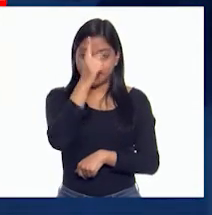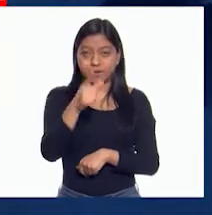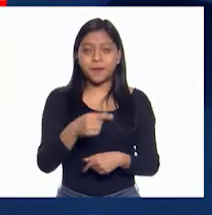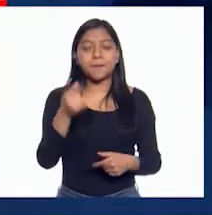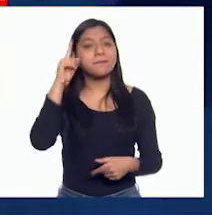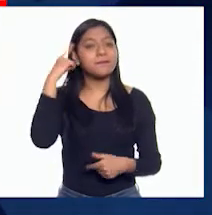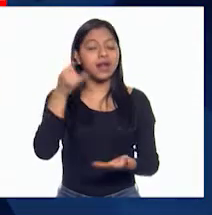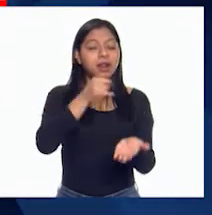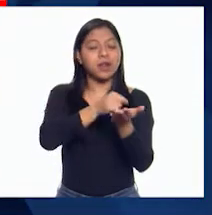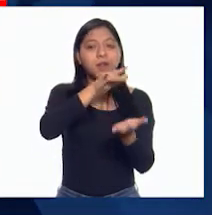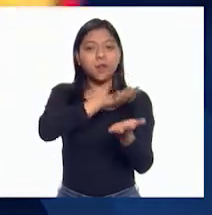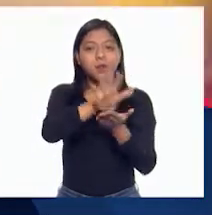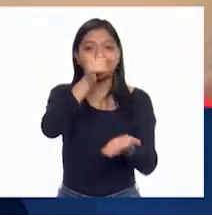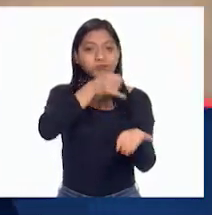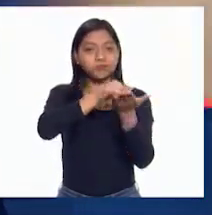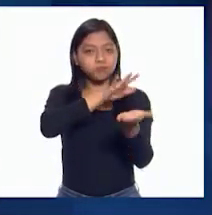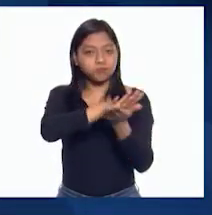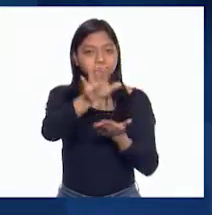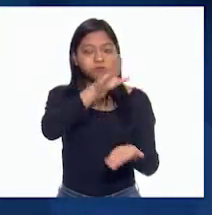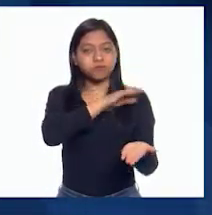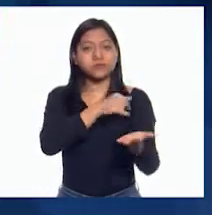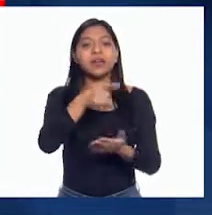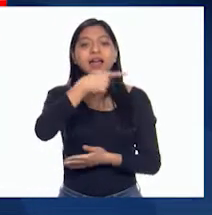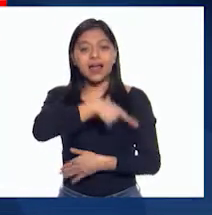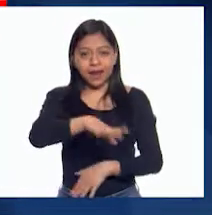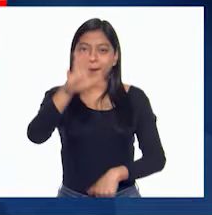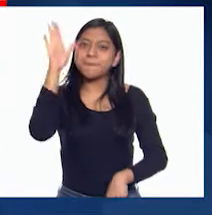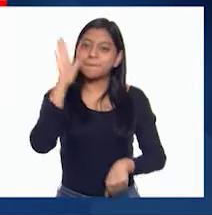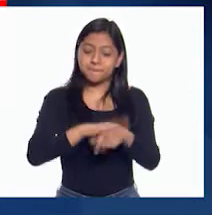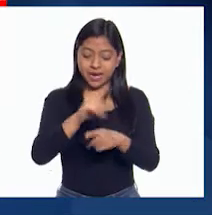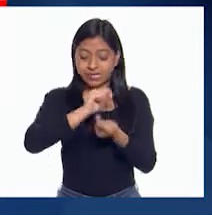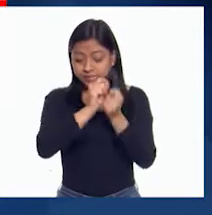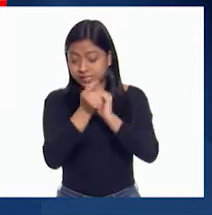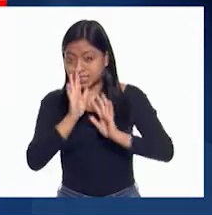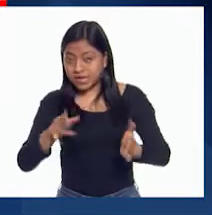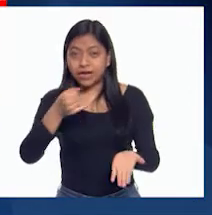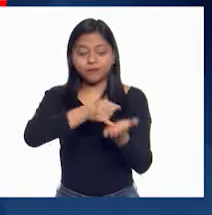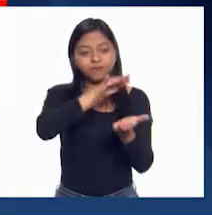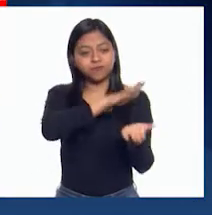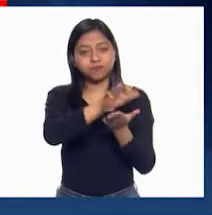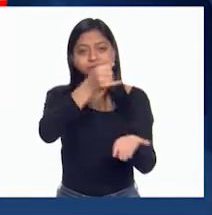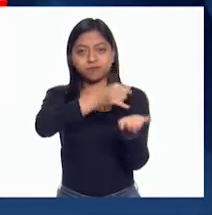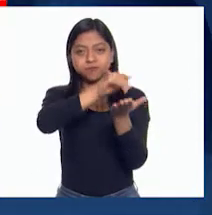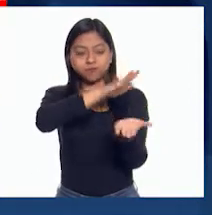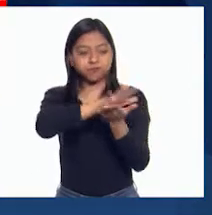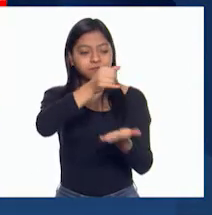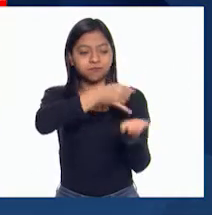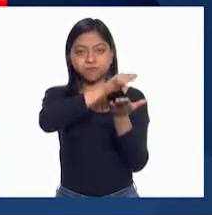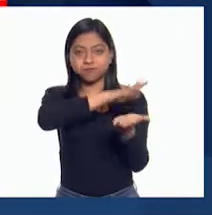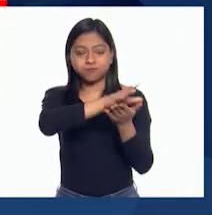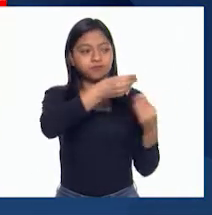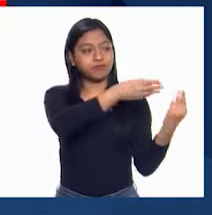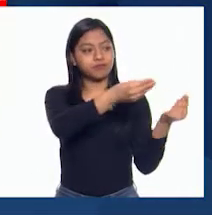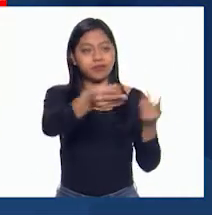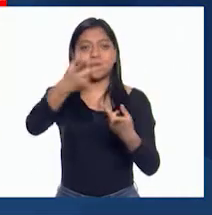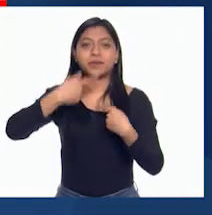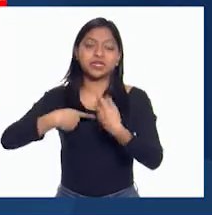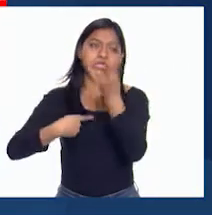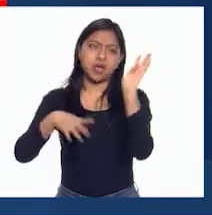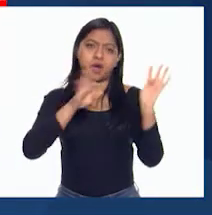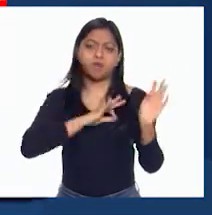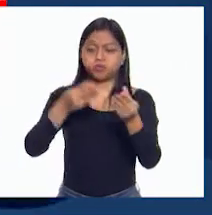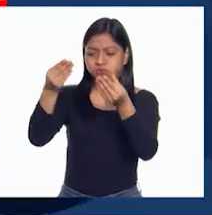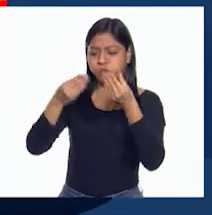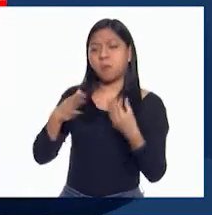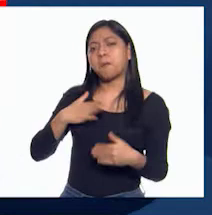por parte de Johannes Gutenberg, imprimió muchísimos ejemplares de la Biblia para que muchas personas pudieran tenerla en su